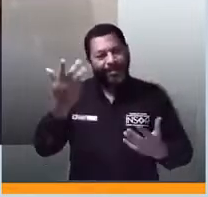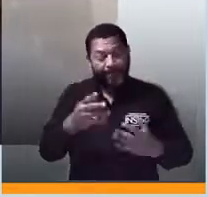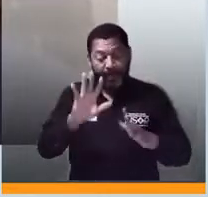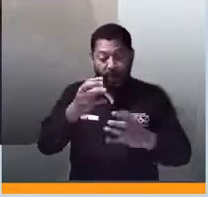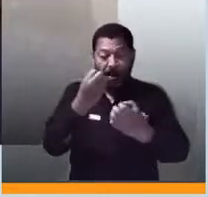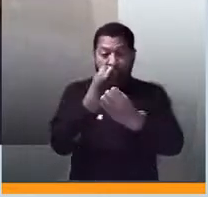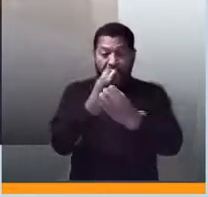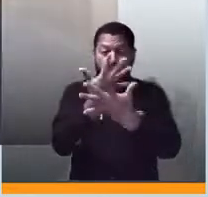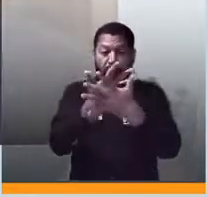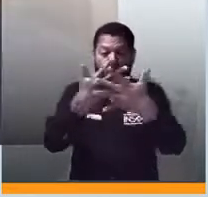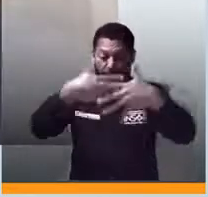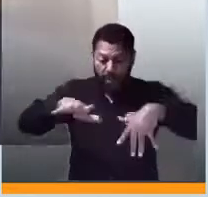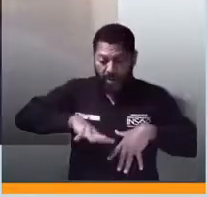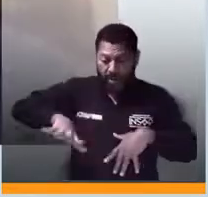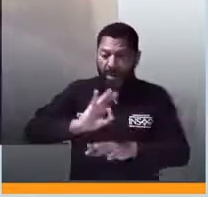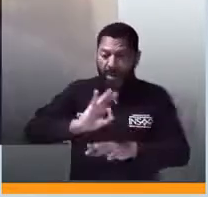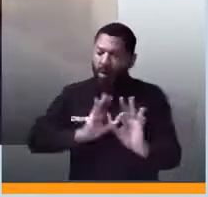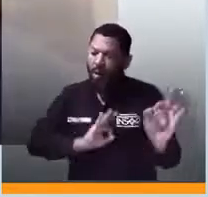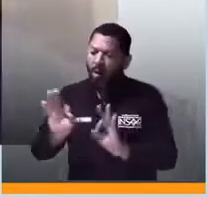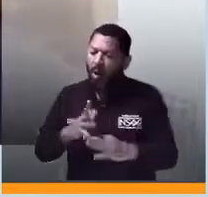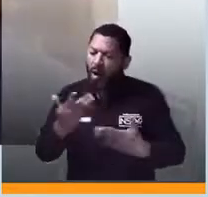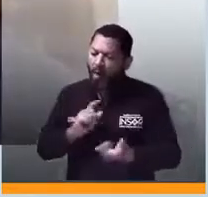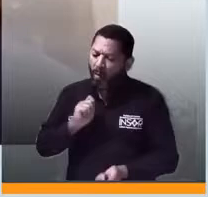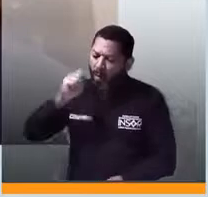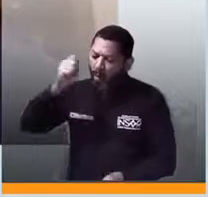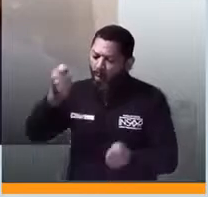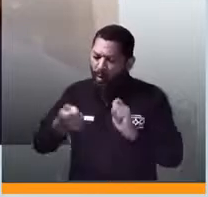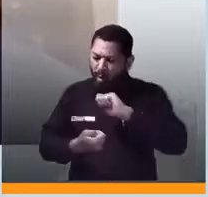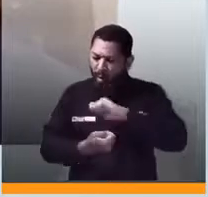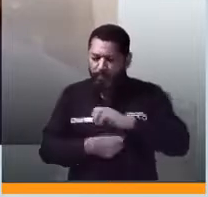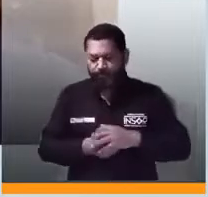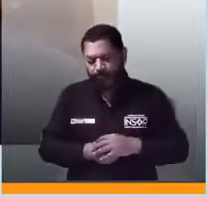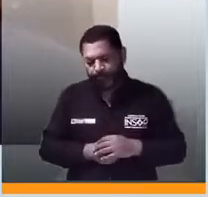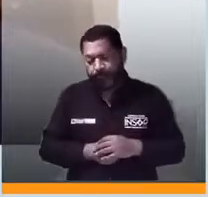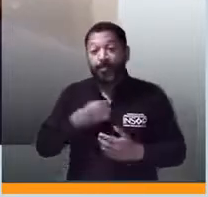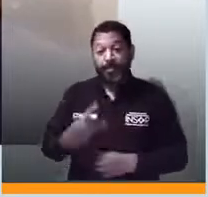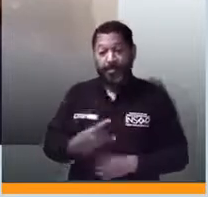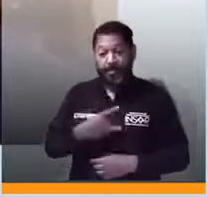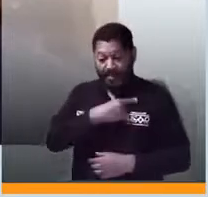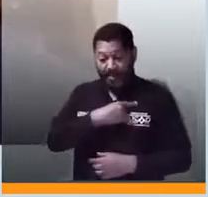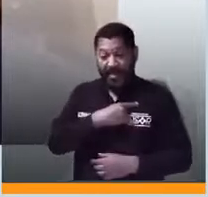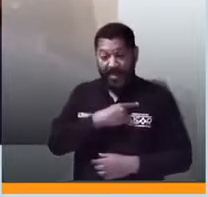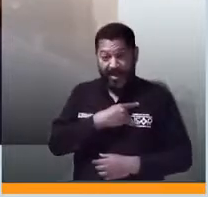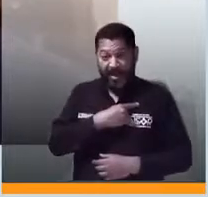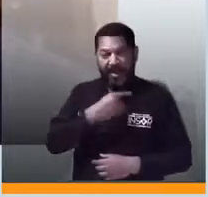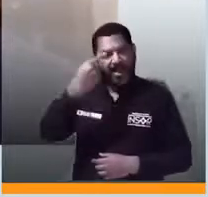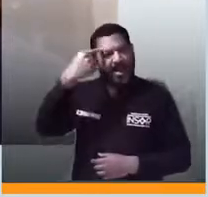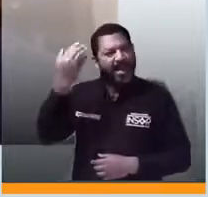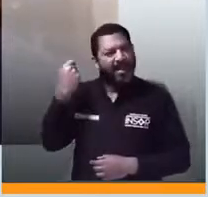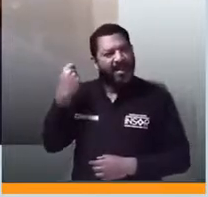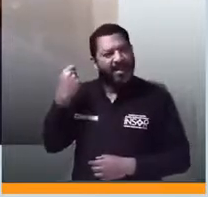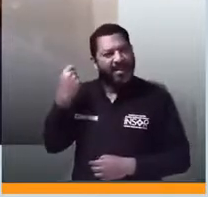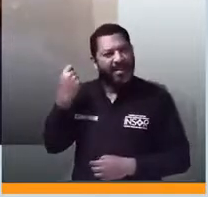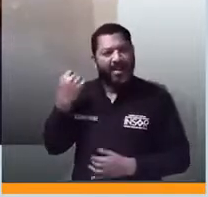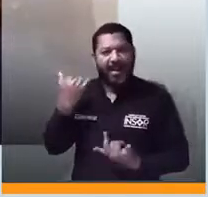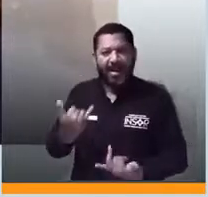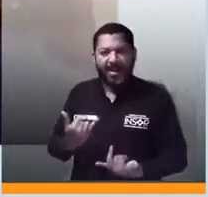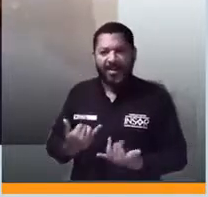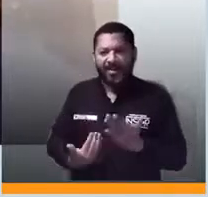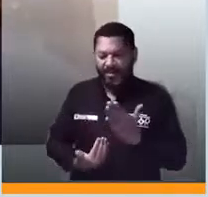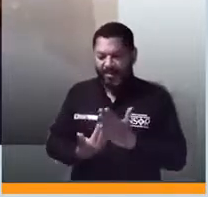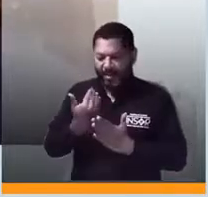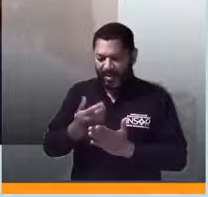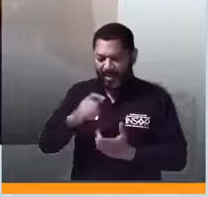estructura. Por ejemplo, en la universidad, en nuestra última repensada que llevamos el